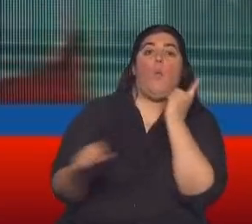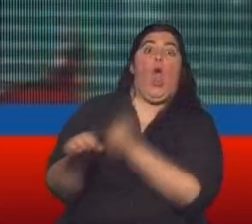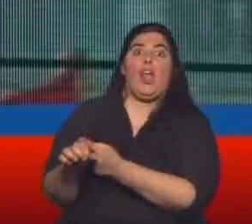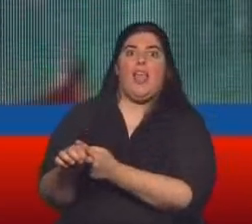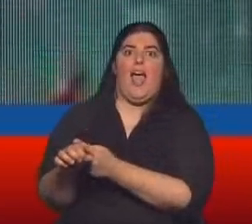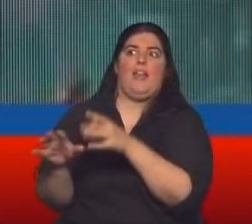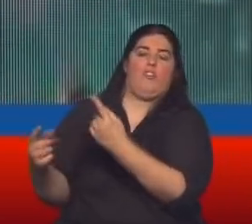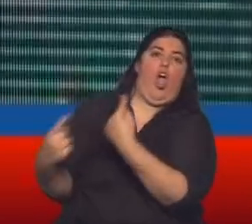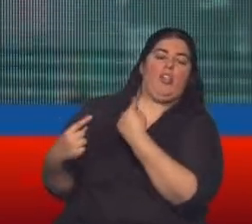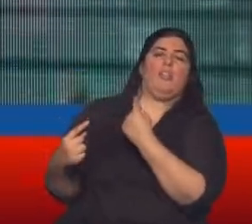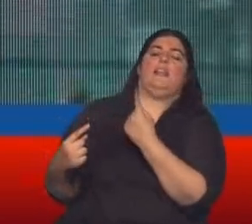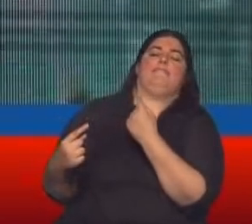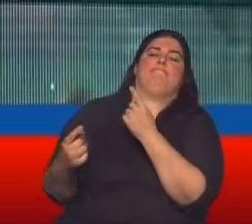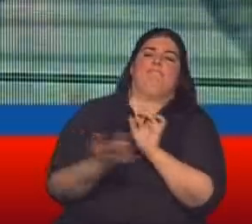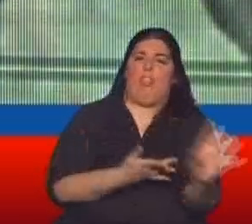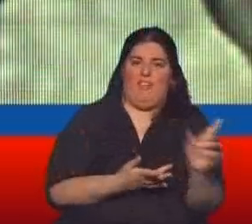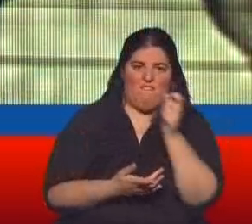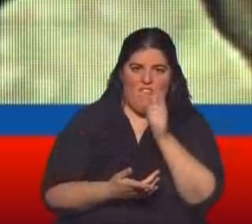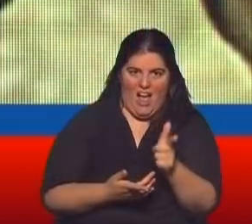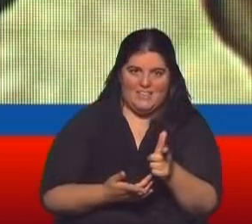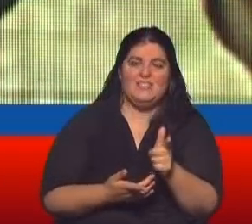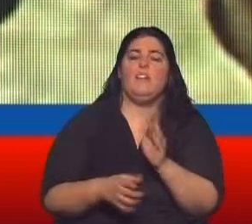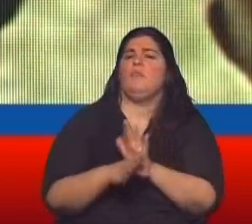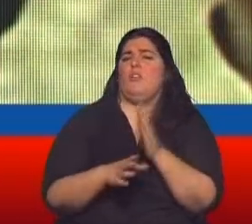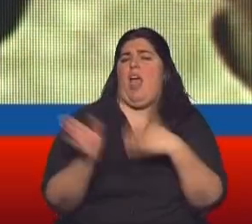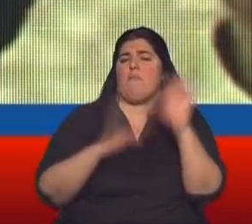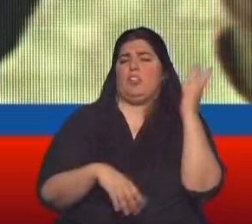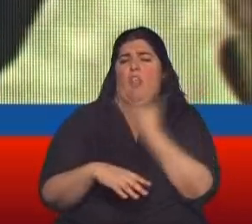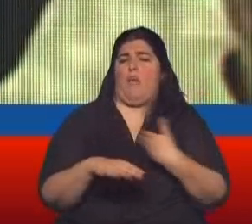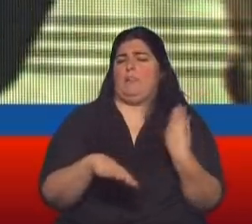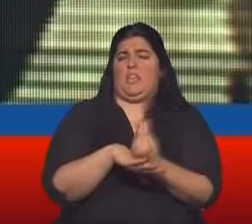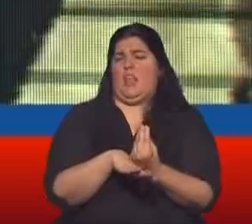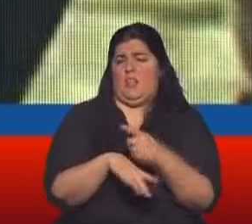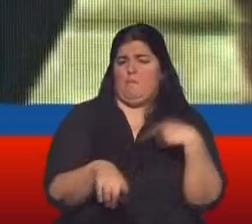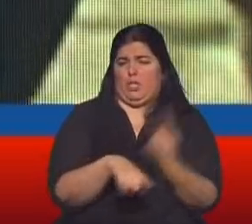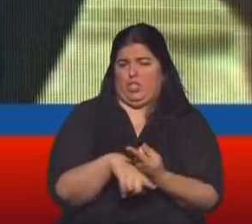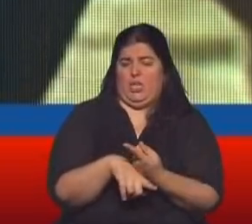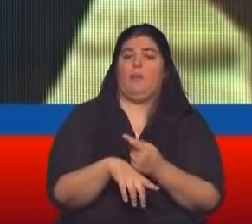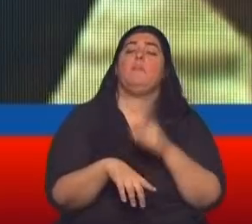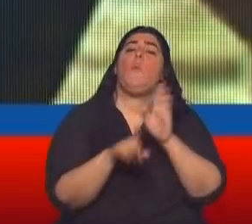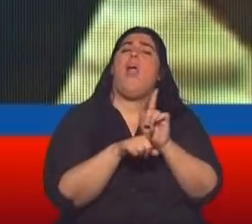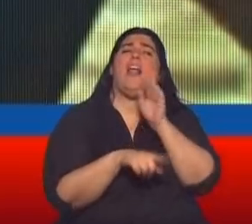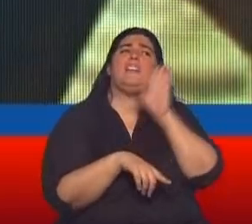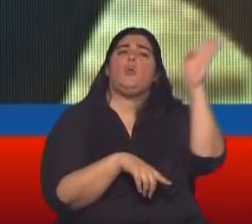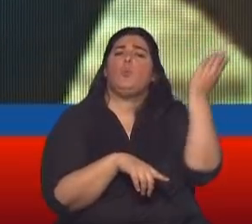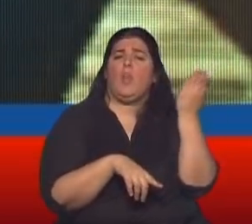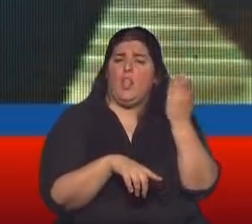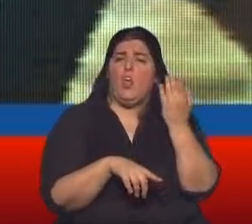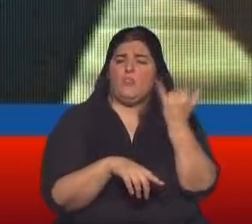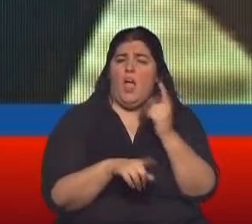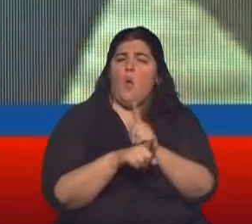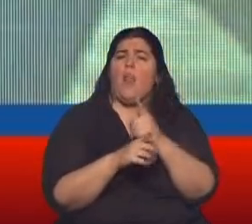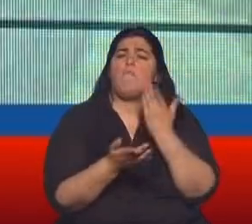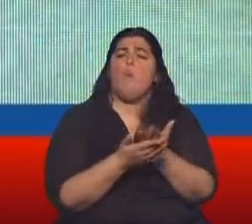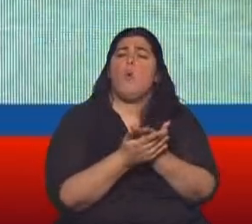tan atomizado, casi ningún presidente reúne los apoyos necesarios. En Estados Unidos también hubo intentos de impeachment contra Trump, por ejemplo, hubo 2.